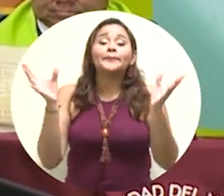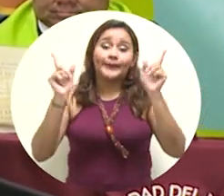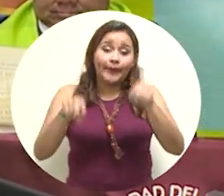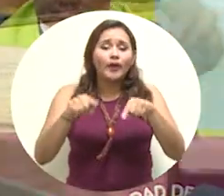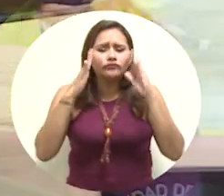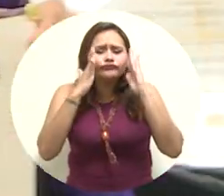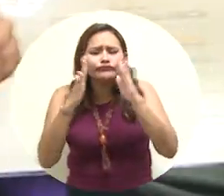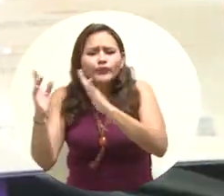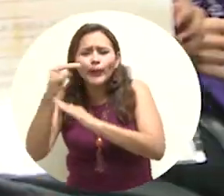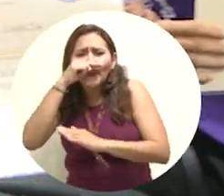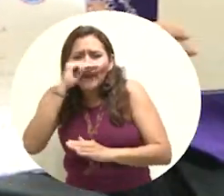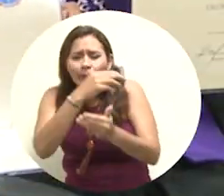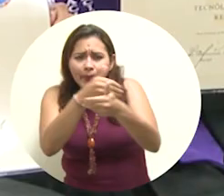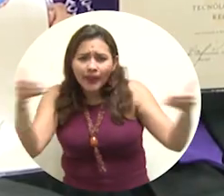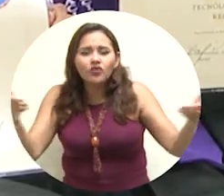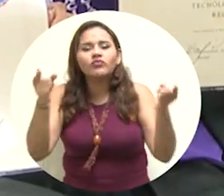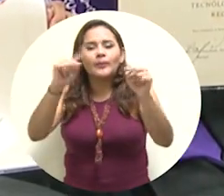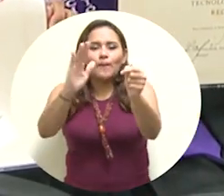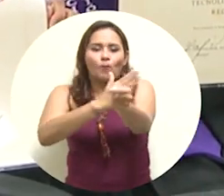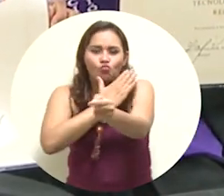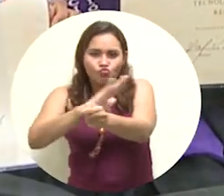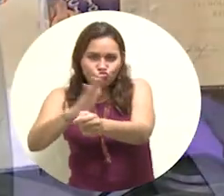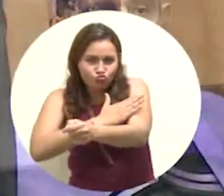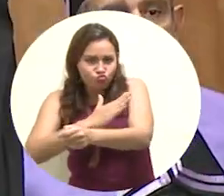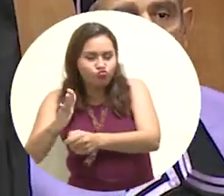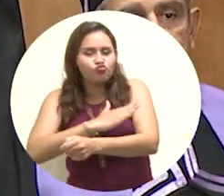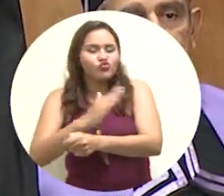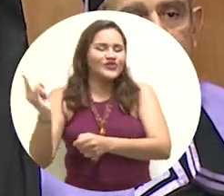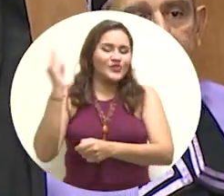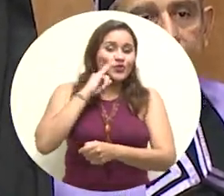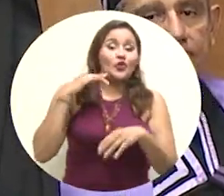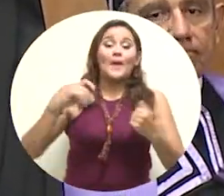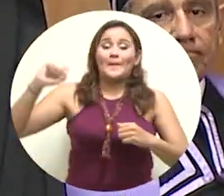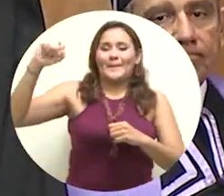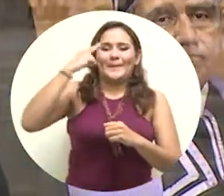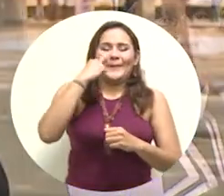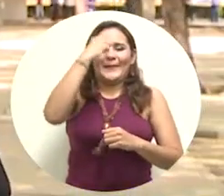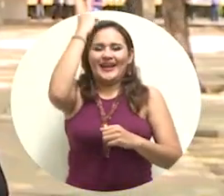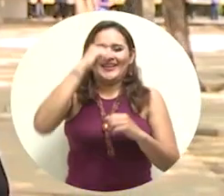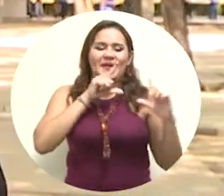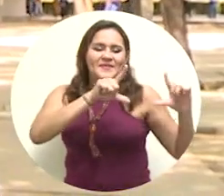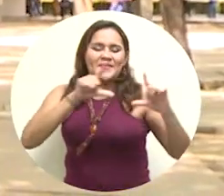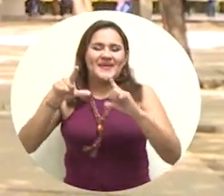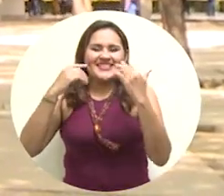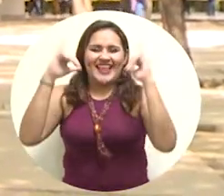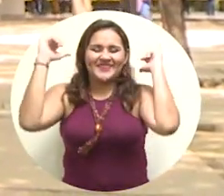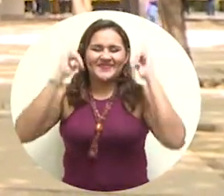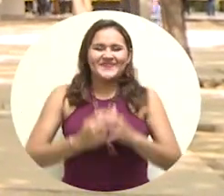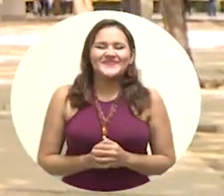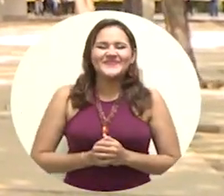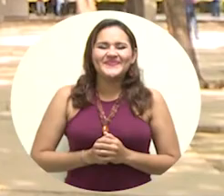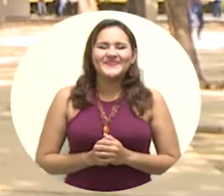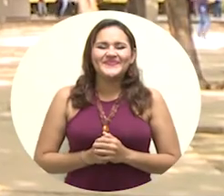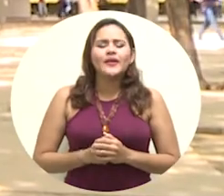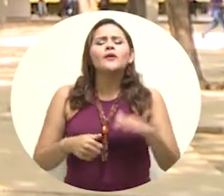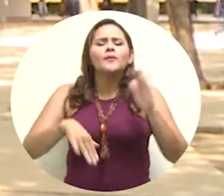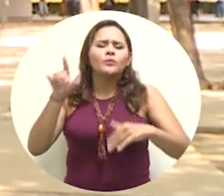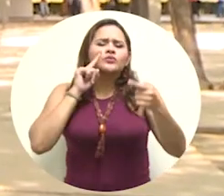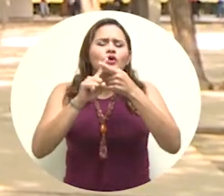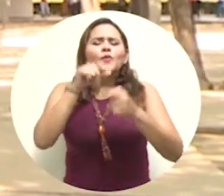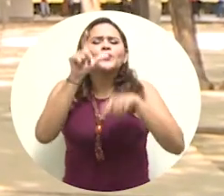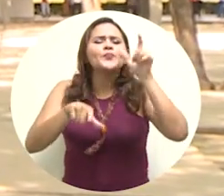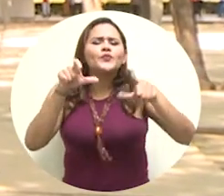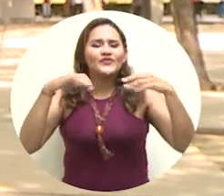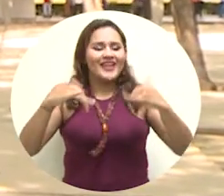primera infancia, como también música y sonido, que graduó a su primera cohorte. Lo que buscamos es que el egresado de